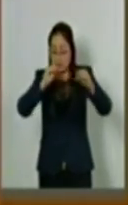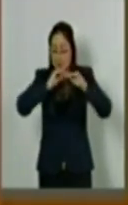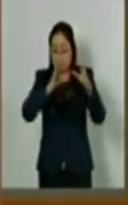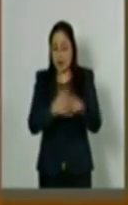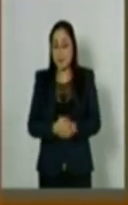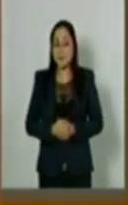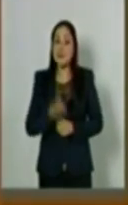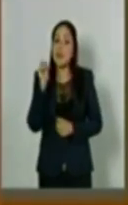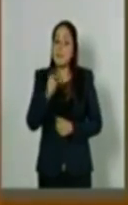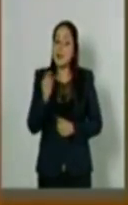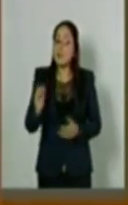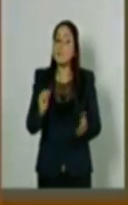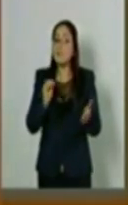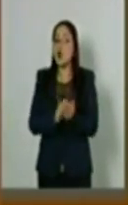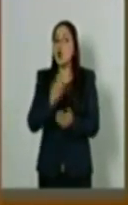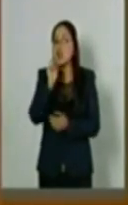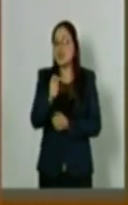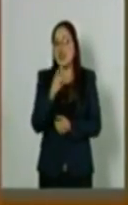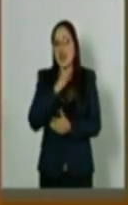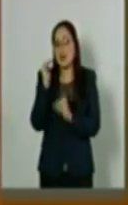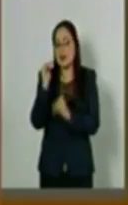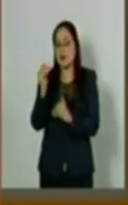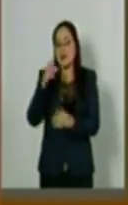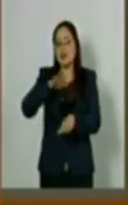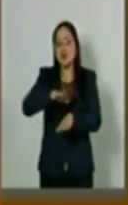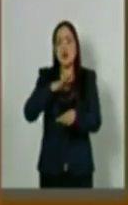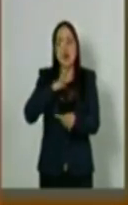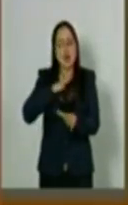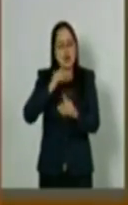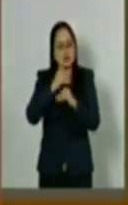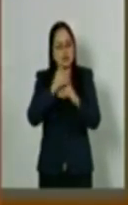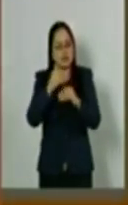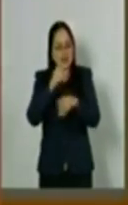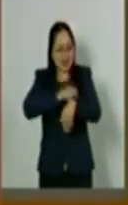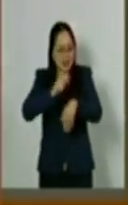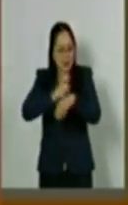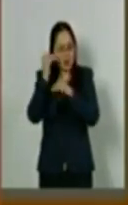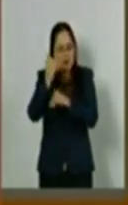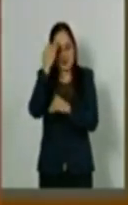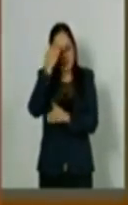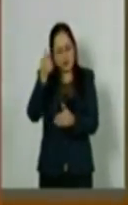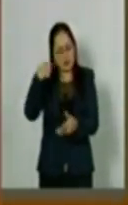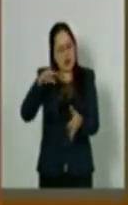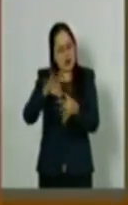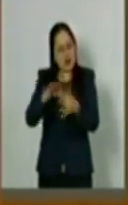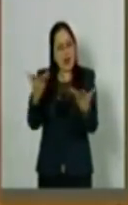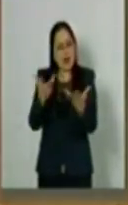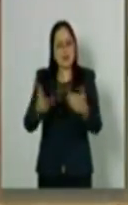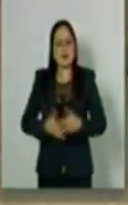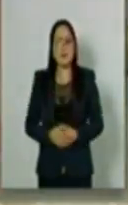y además establece una limitante temporal para las acciones. Es cuanto, señor presidente.